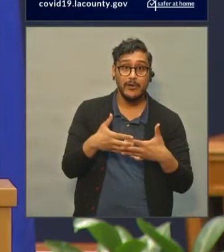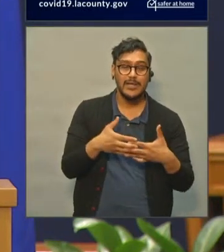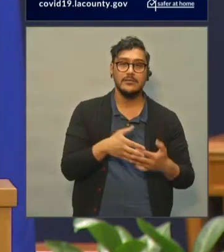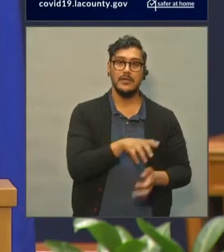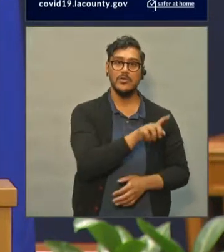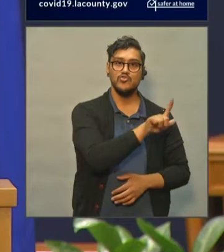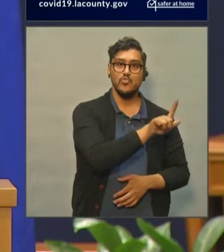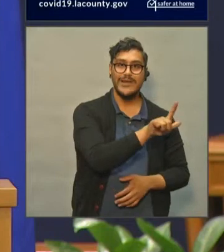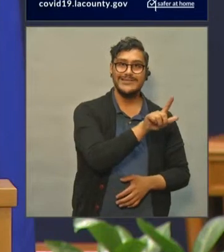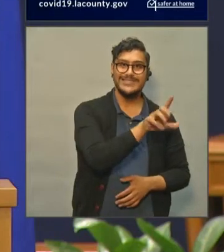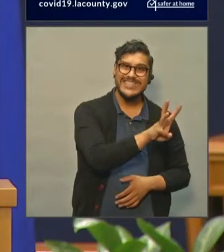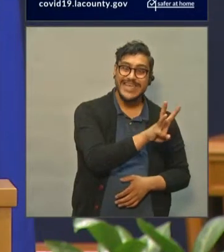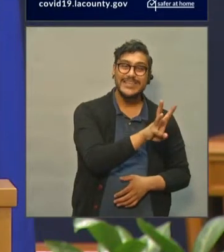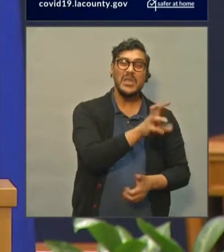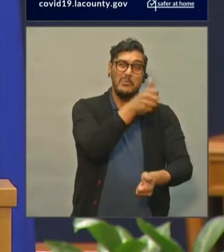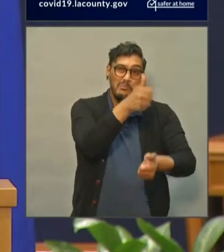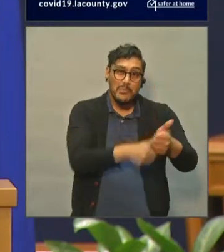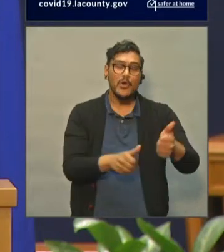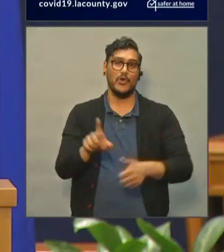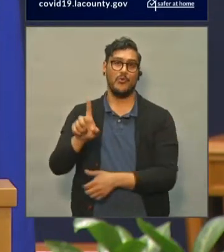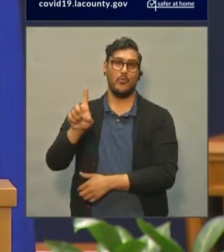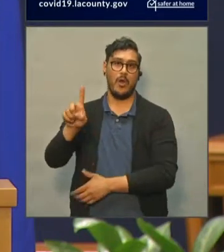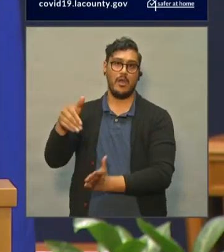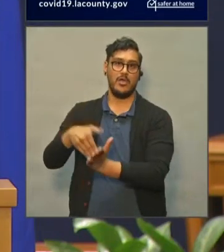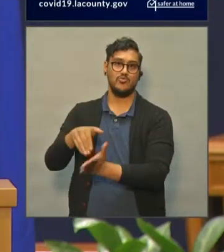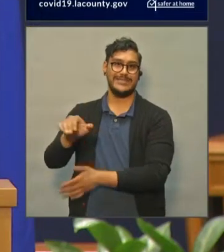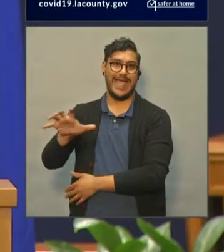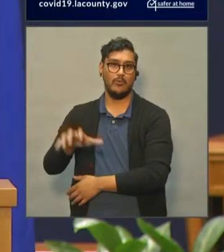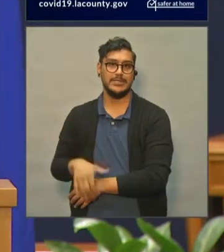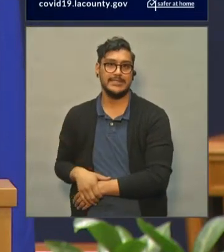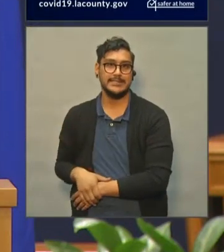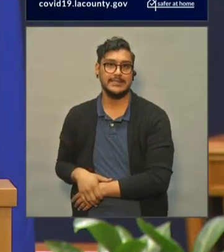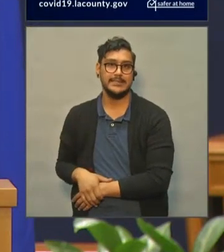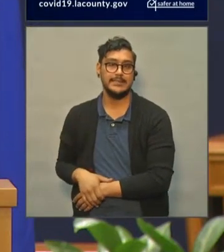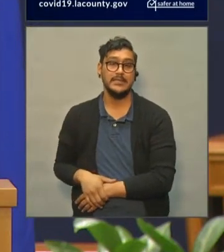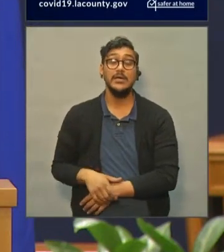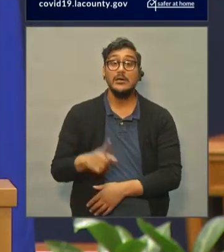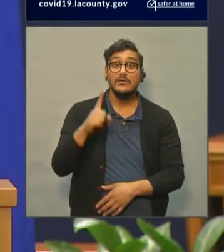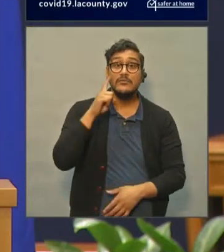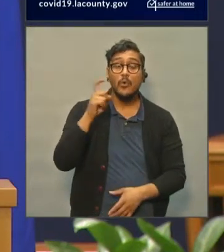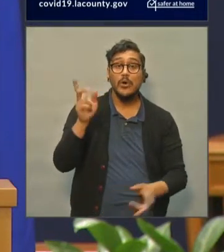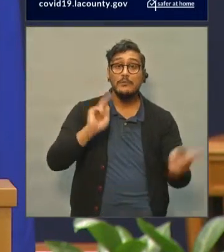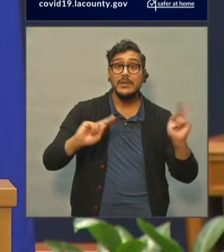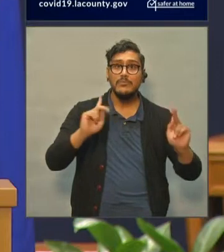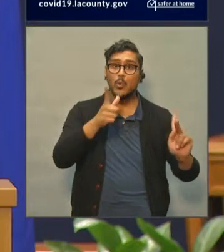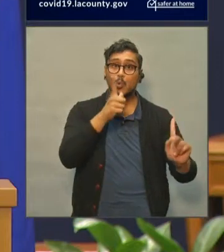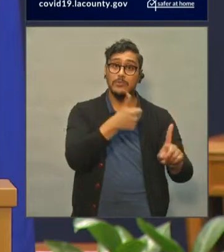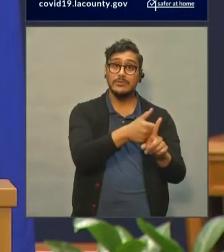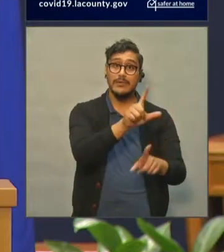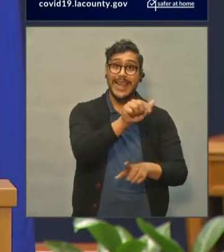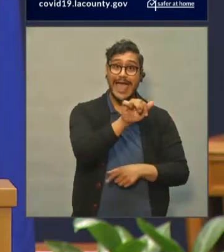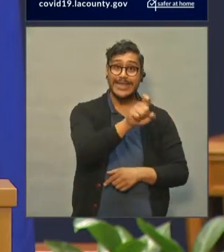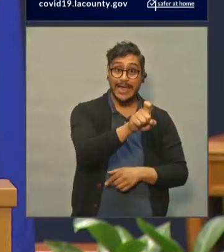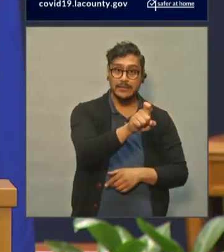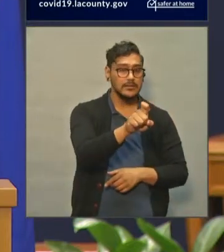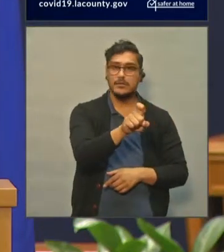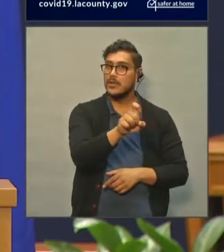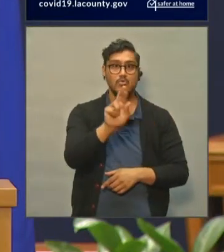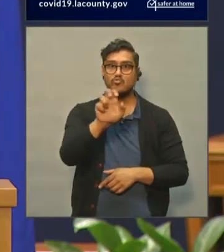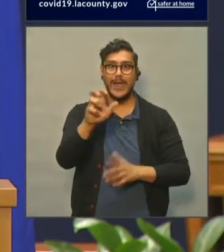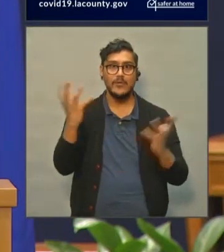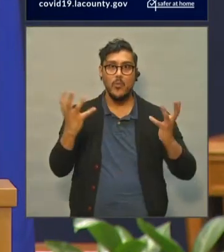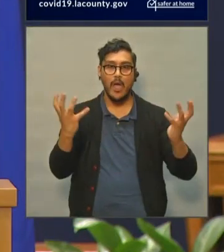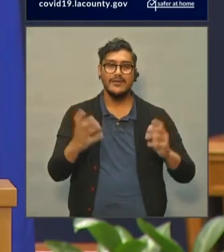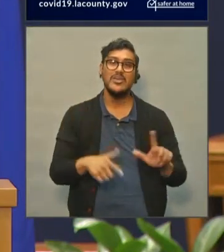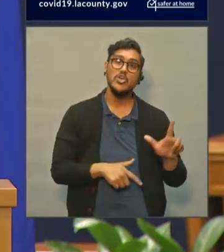de 26 por cada 100,000 personas. Para las personas que se identifican como latinas, la tasa de mortalidad